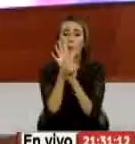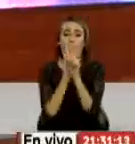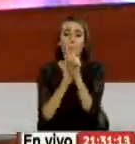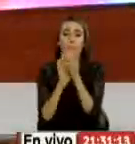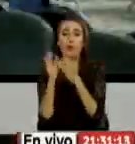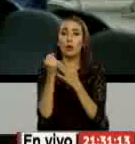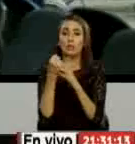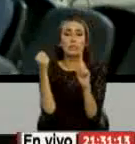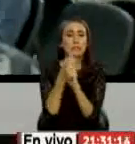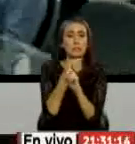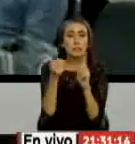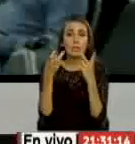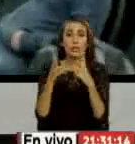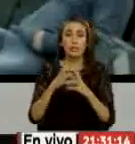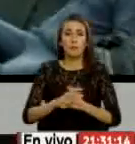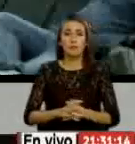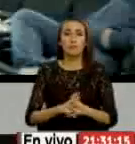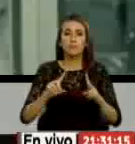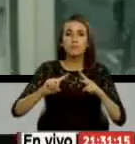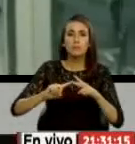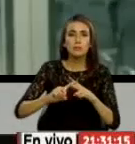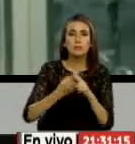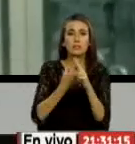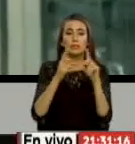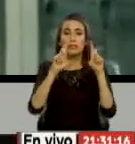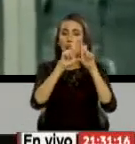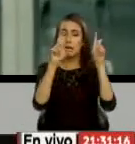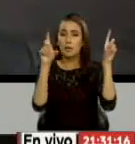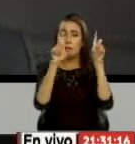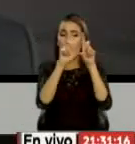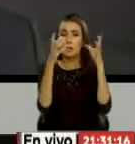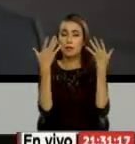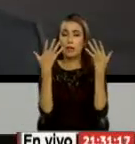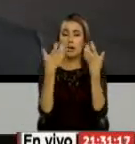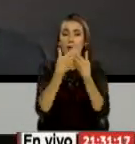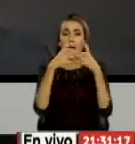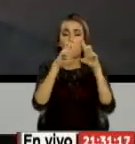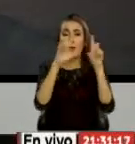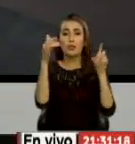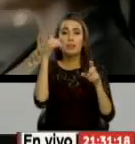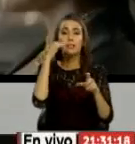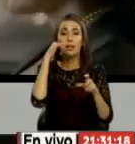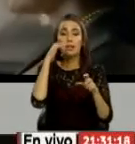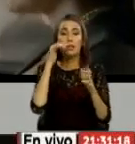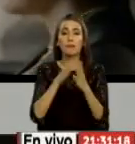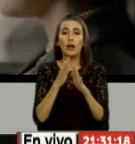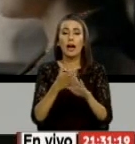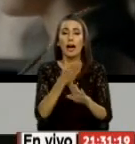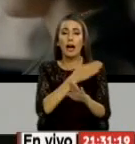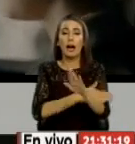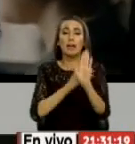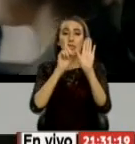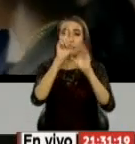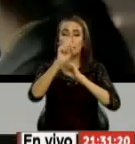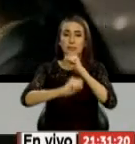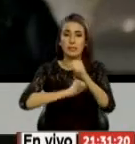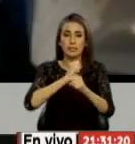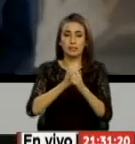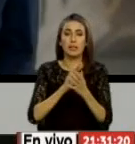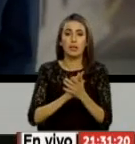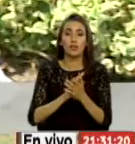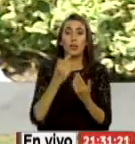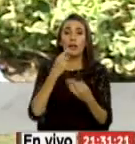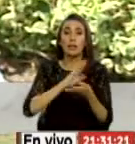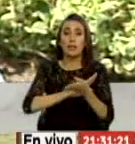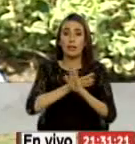violencia doméstica. De inmediato empezó su carrera en el departamento legal de la empresa Telefónica, primero en Ecuador hace 6 años y desde hace más de un año en